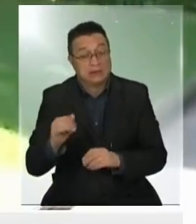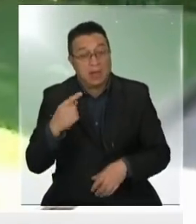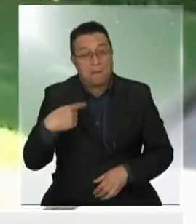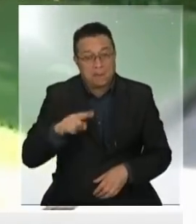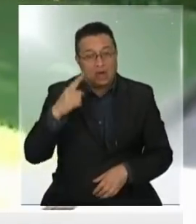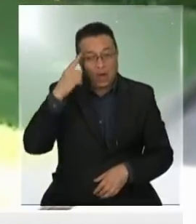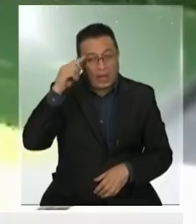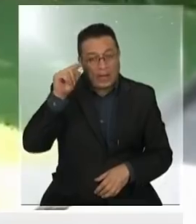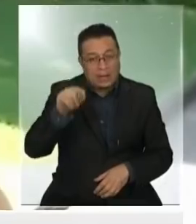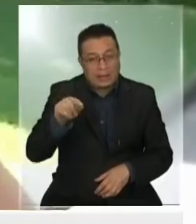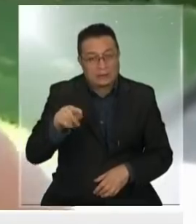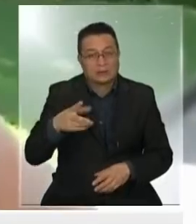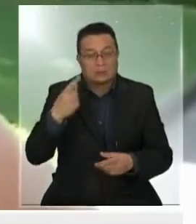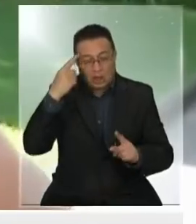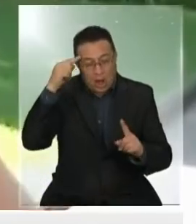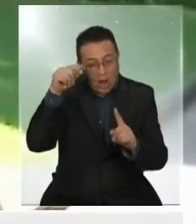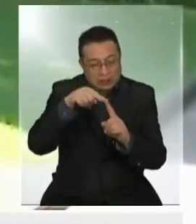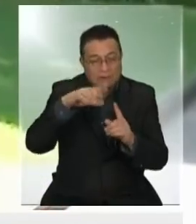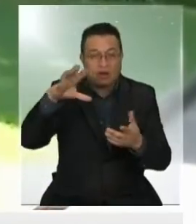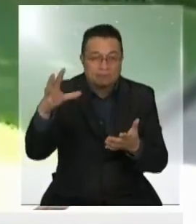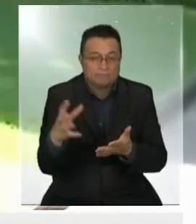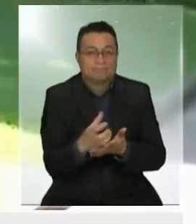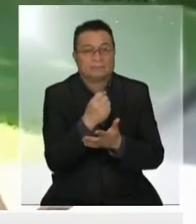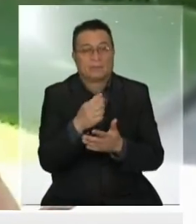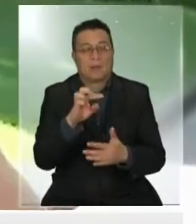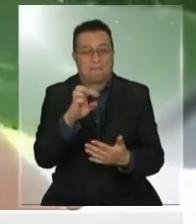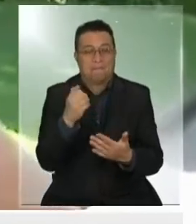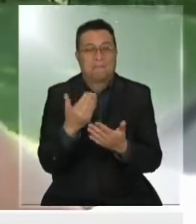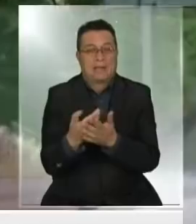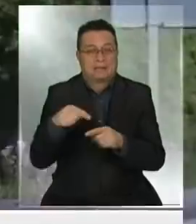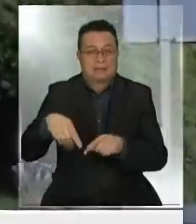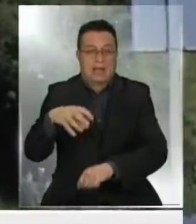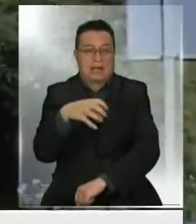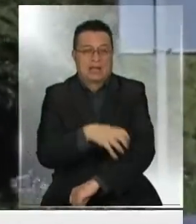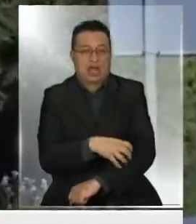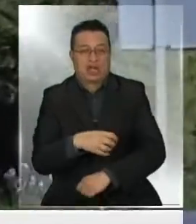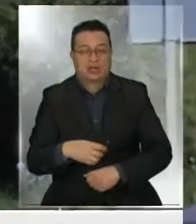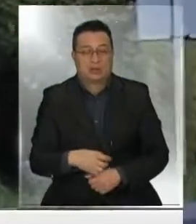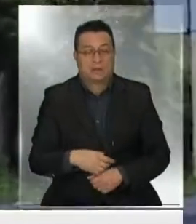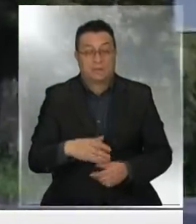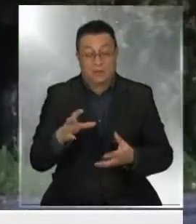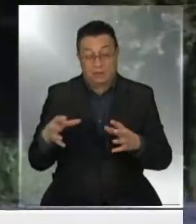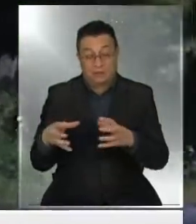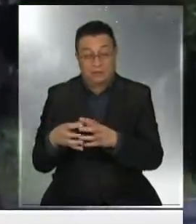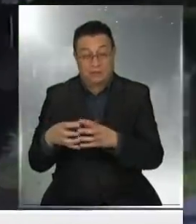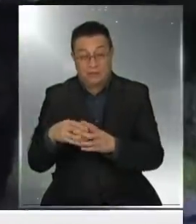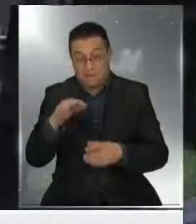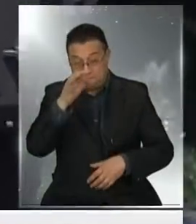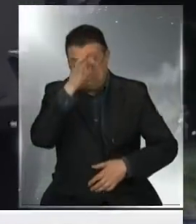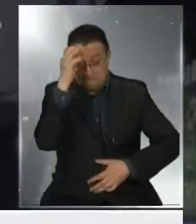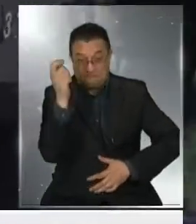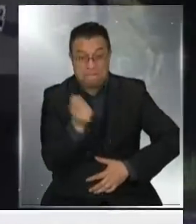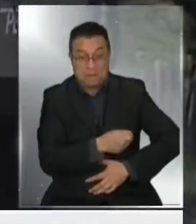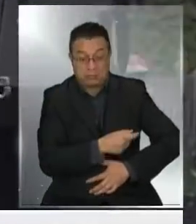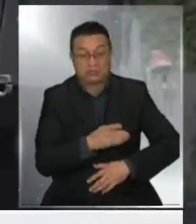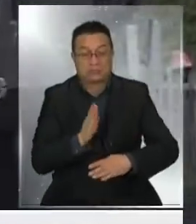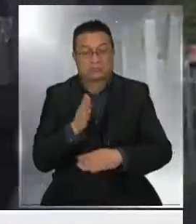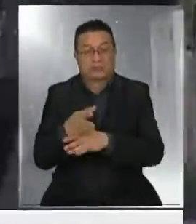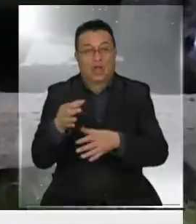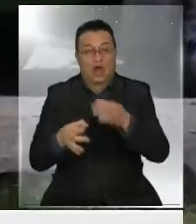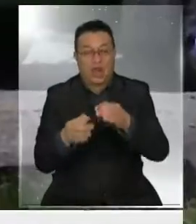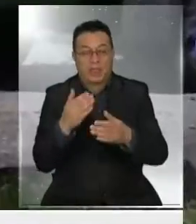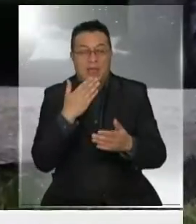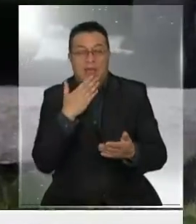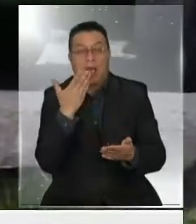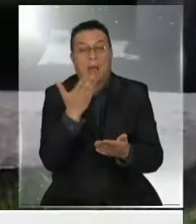que se logre el objetivo final, que es que haya paz en esta región. Organizaciones mapuche recurrieron a la Corte de Apelaciones